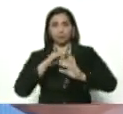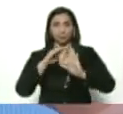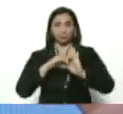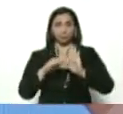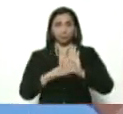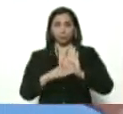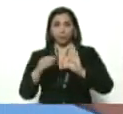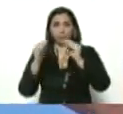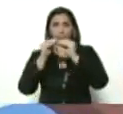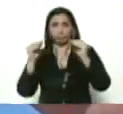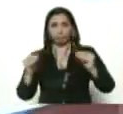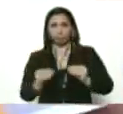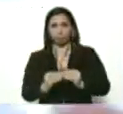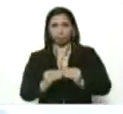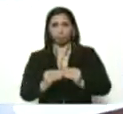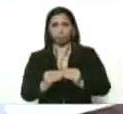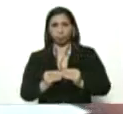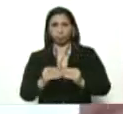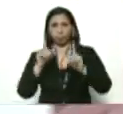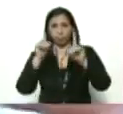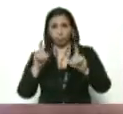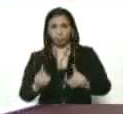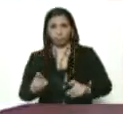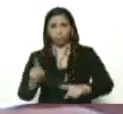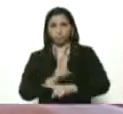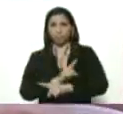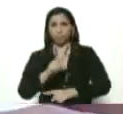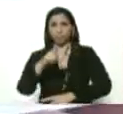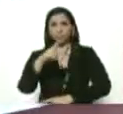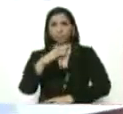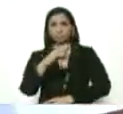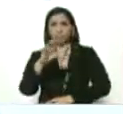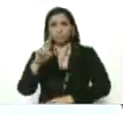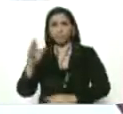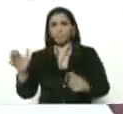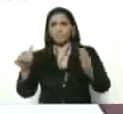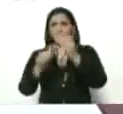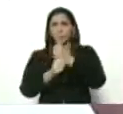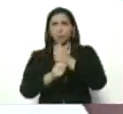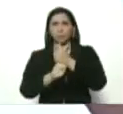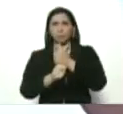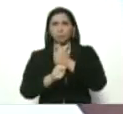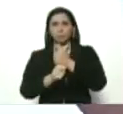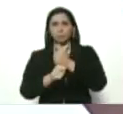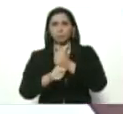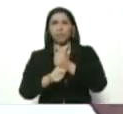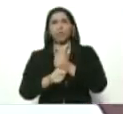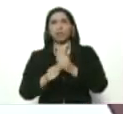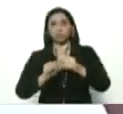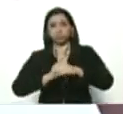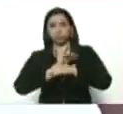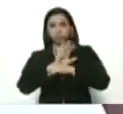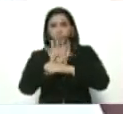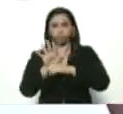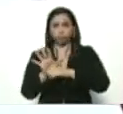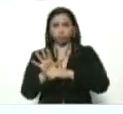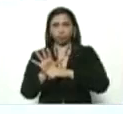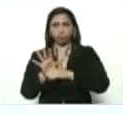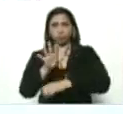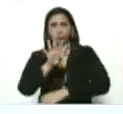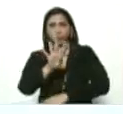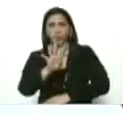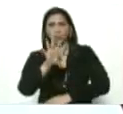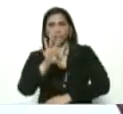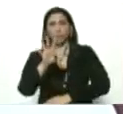establecido de pruebas rápidas y pcr se logró detectar la presencia de kobe 19 en estos cuatro